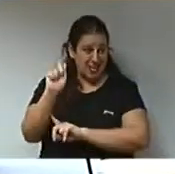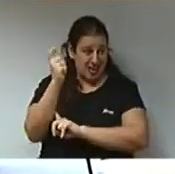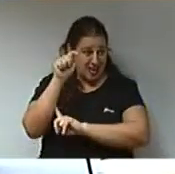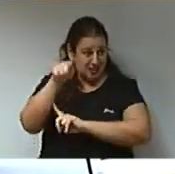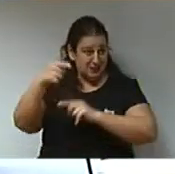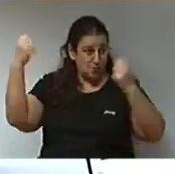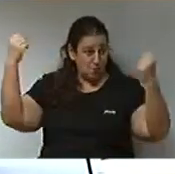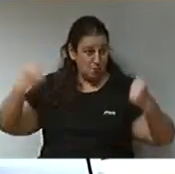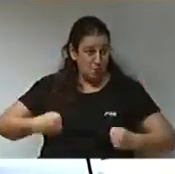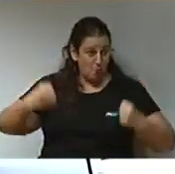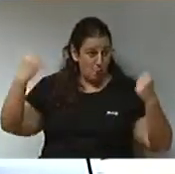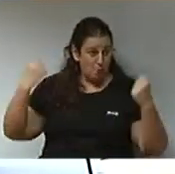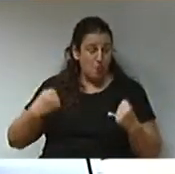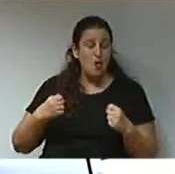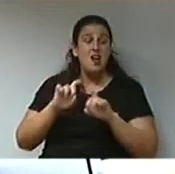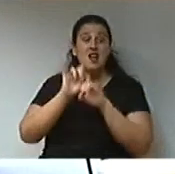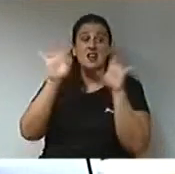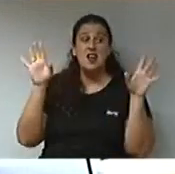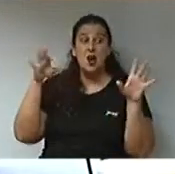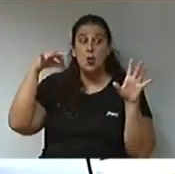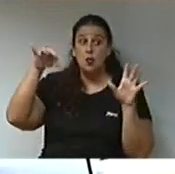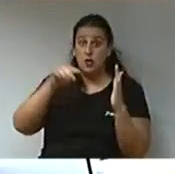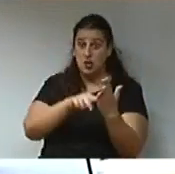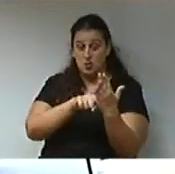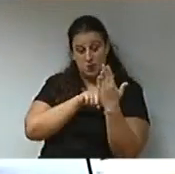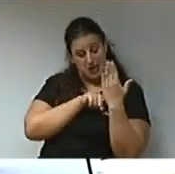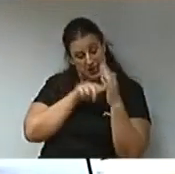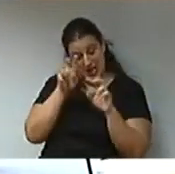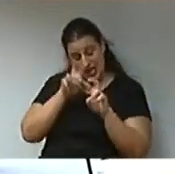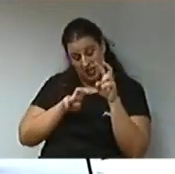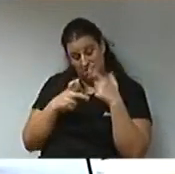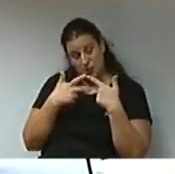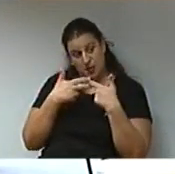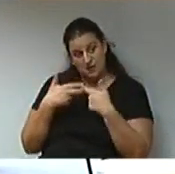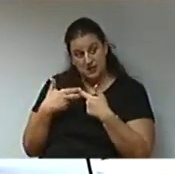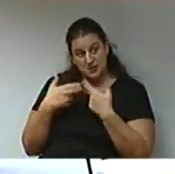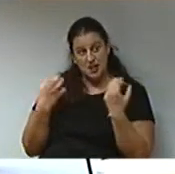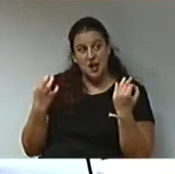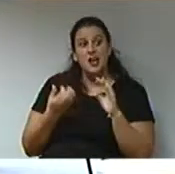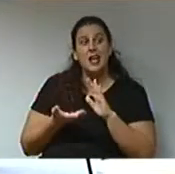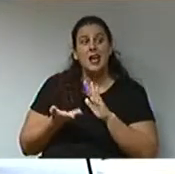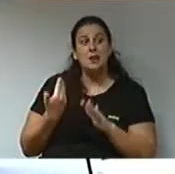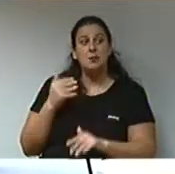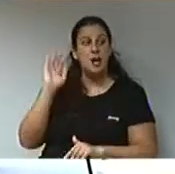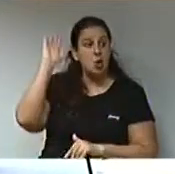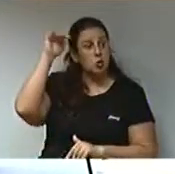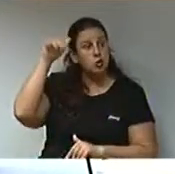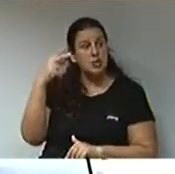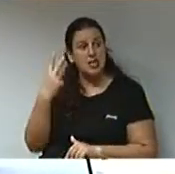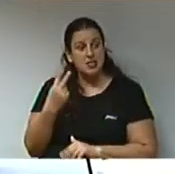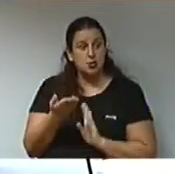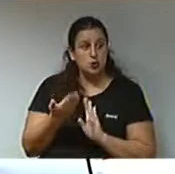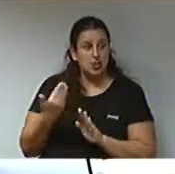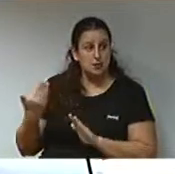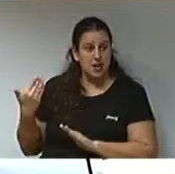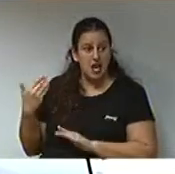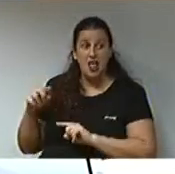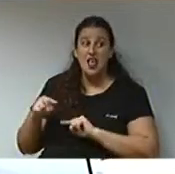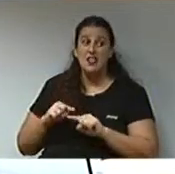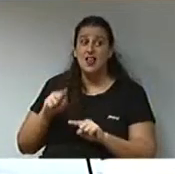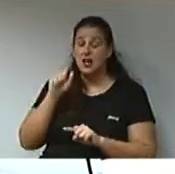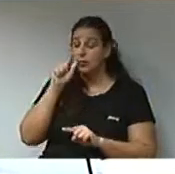sea, digamos, lo único claro que plantean en la reforma fiscal es que van a eliminar dos consellerías y seis direcciones generales.